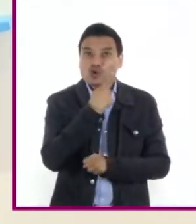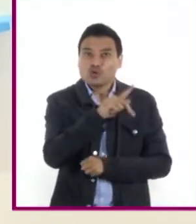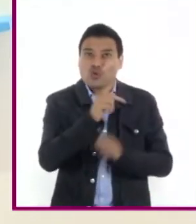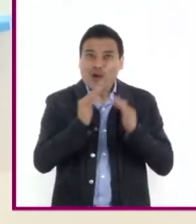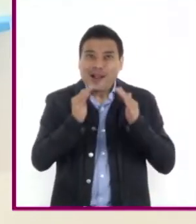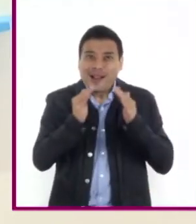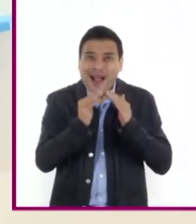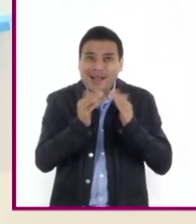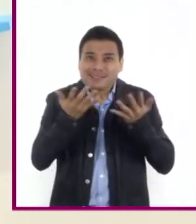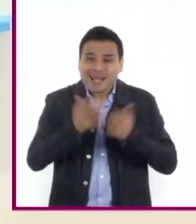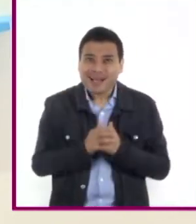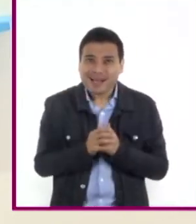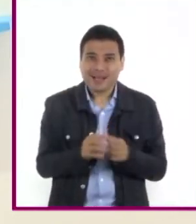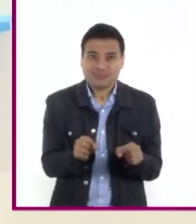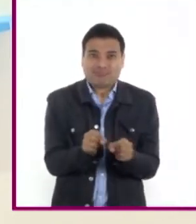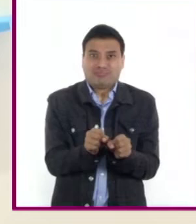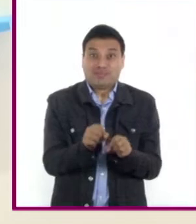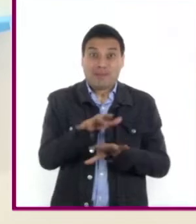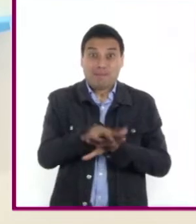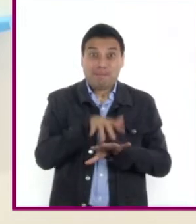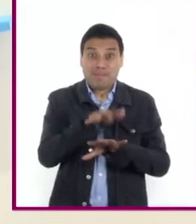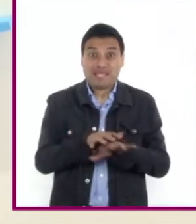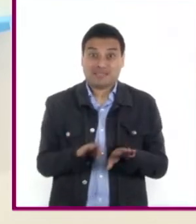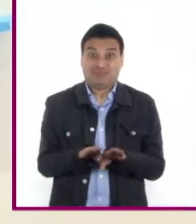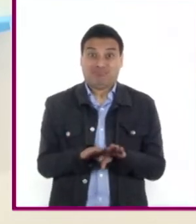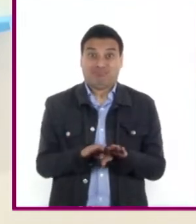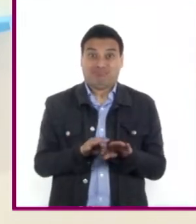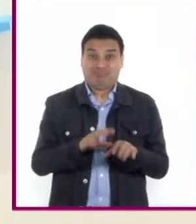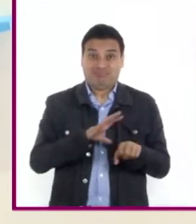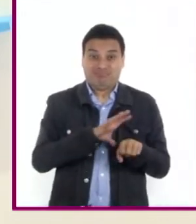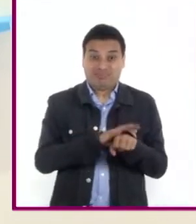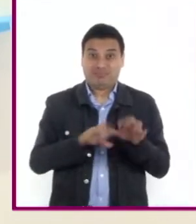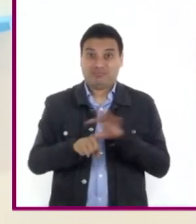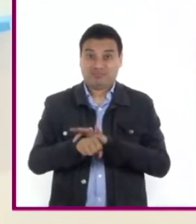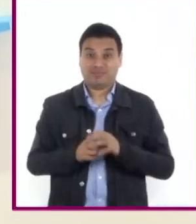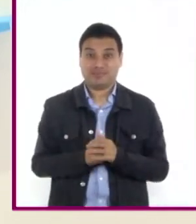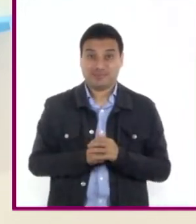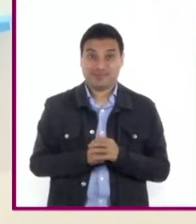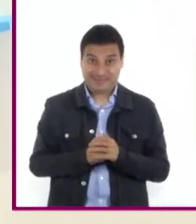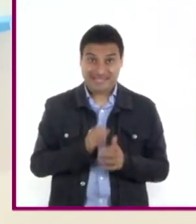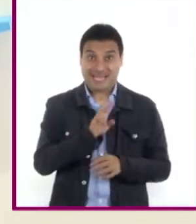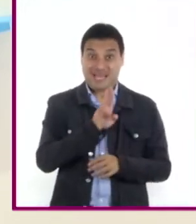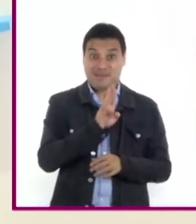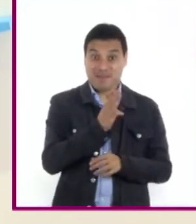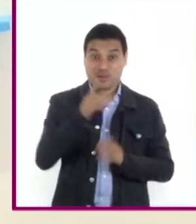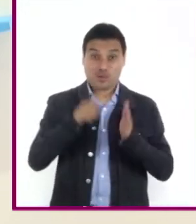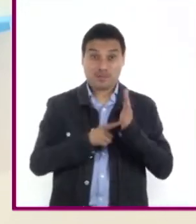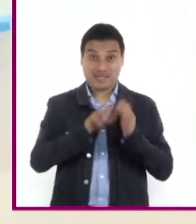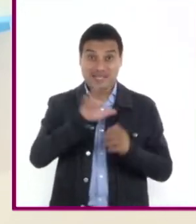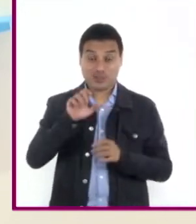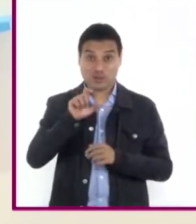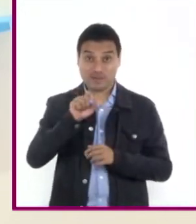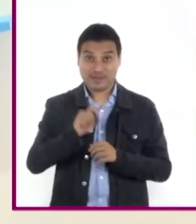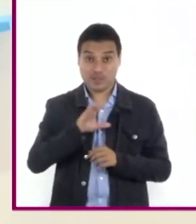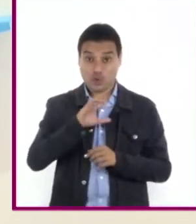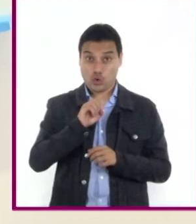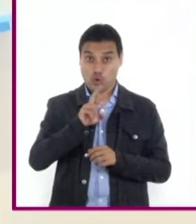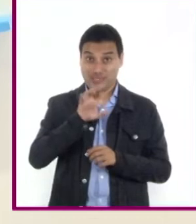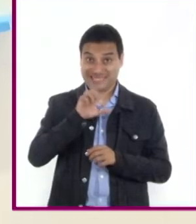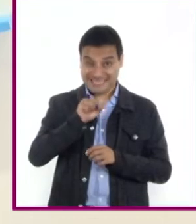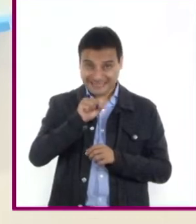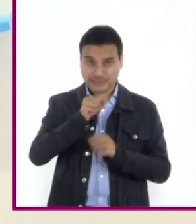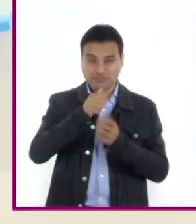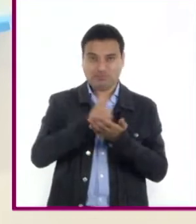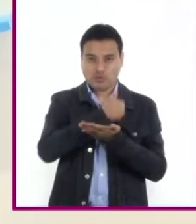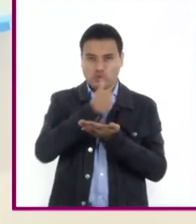palacio, poniéndole grilletes en los pies. Por ese tiempo, en mayo de 1520, Cortés tuvo que salir de